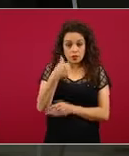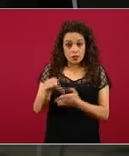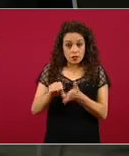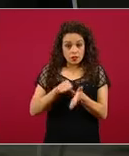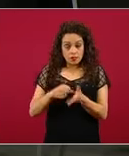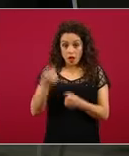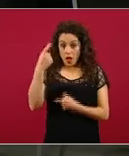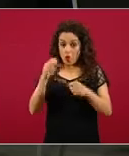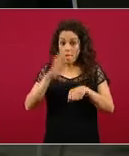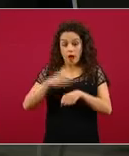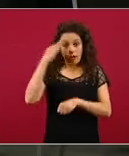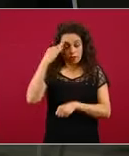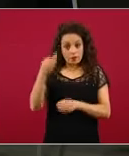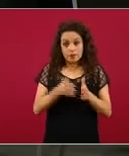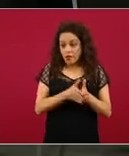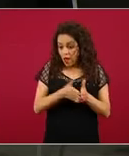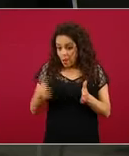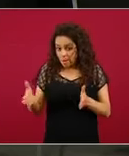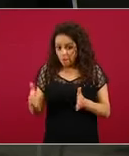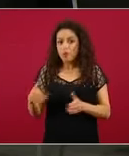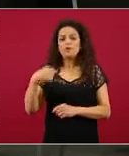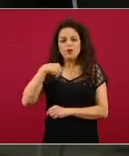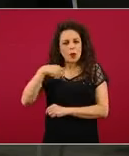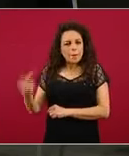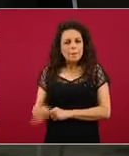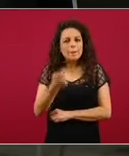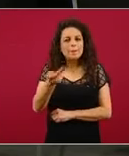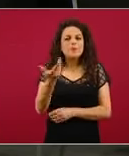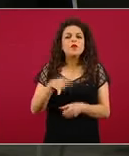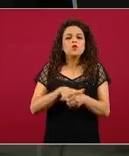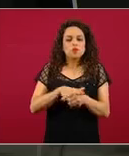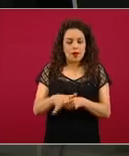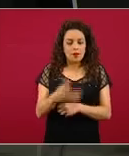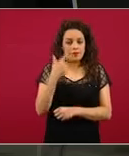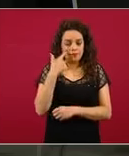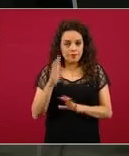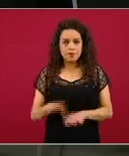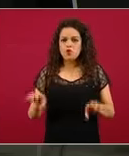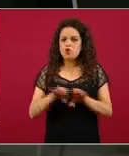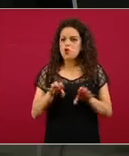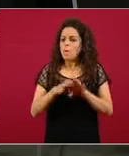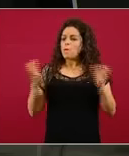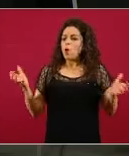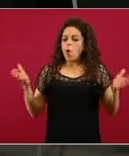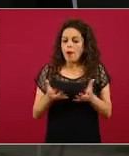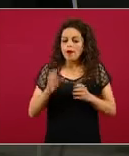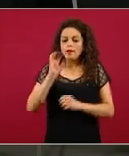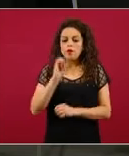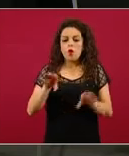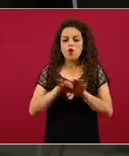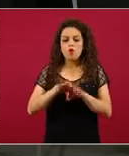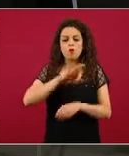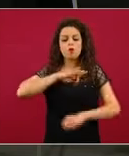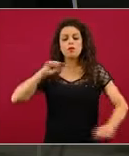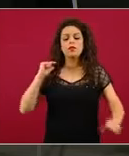tiempo. Mi pregunta es, ¿cómo hacen o cómo van a darse